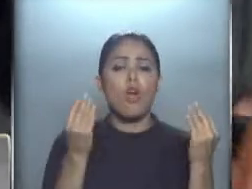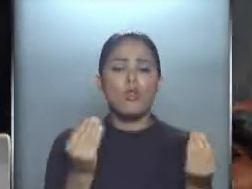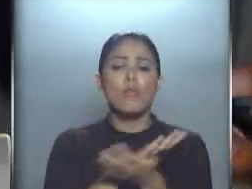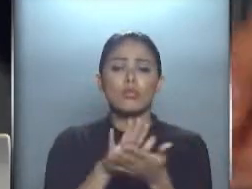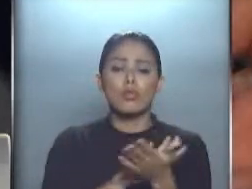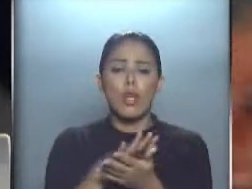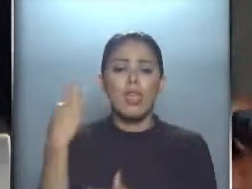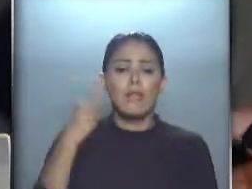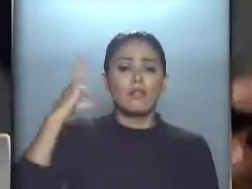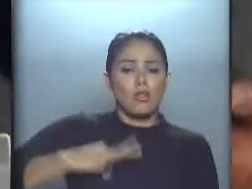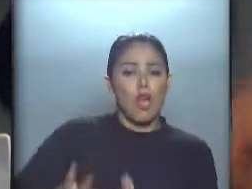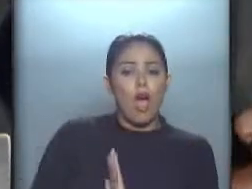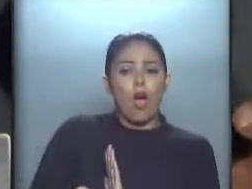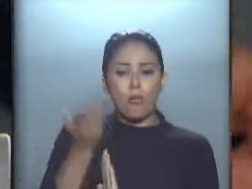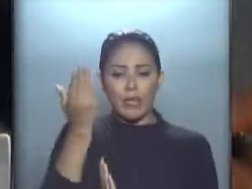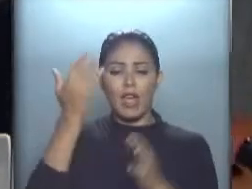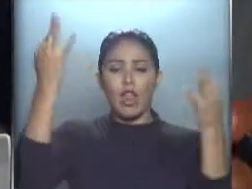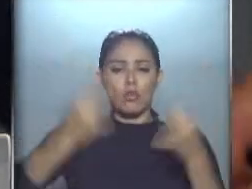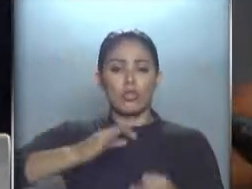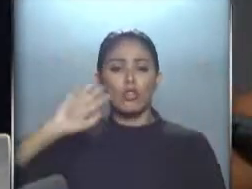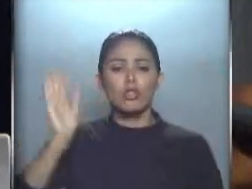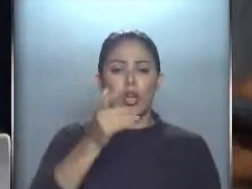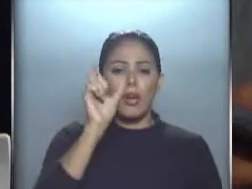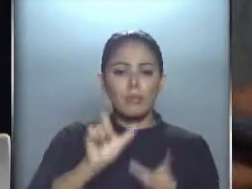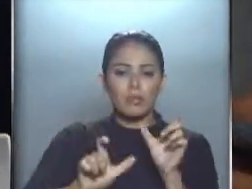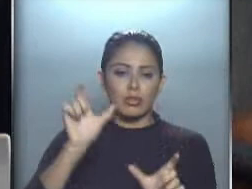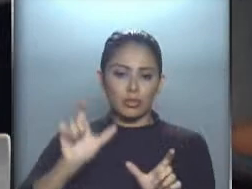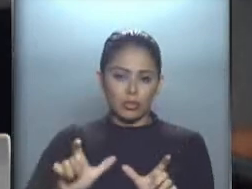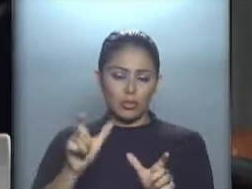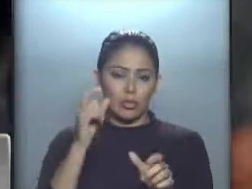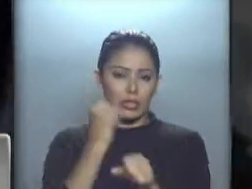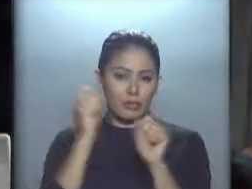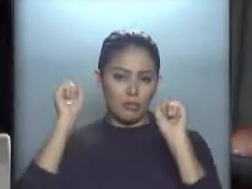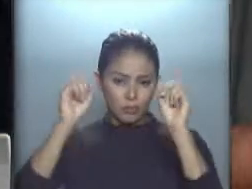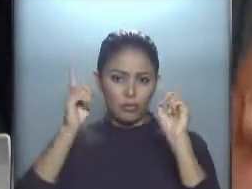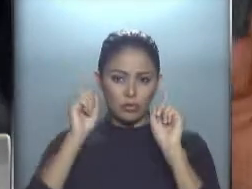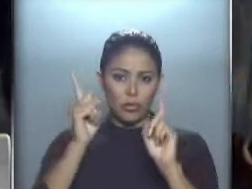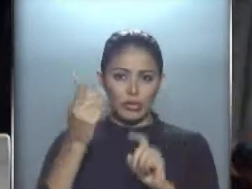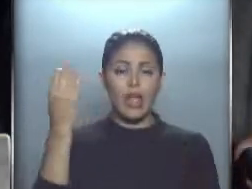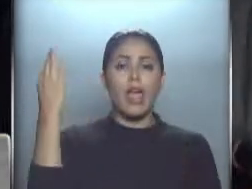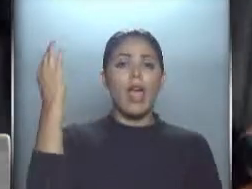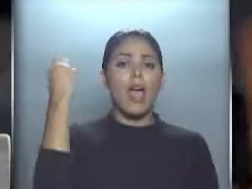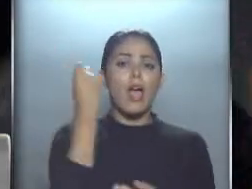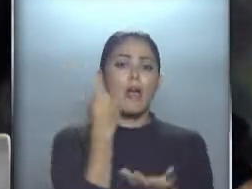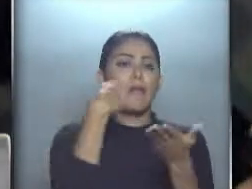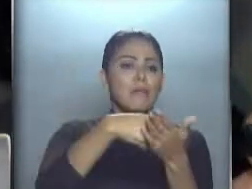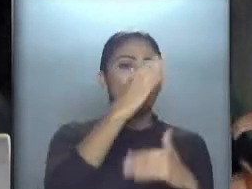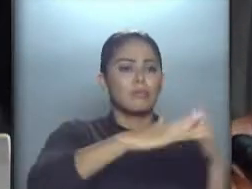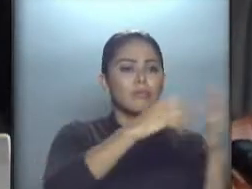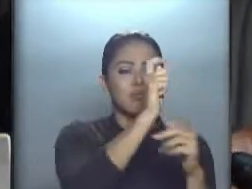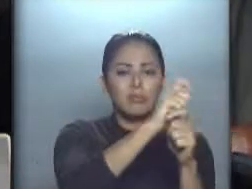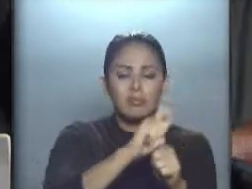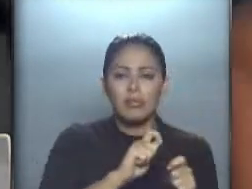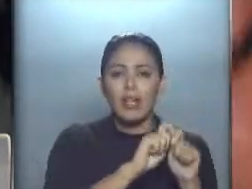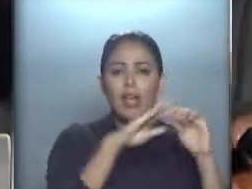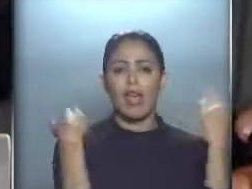aumento salarial justo para todos los trabajadores de la educación dinero para infraestructura para comedores